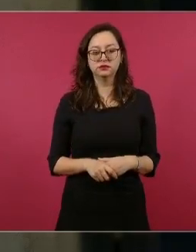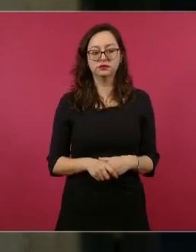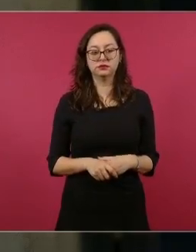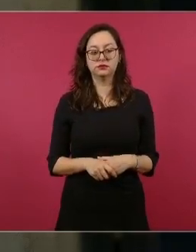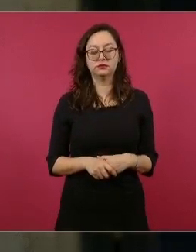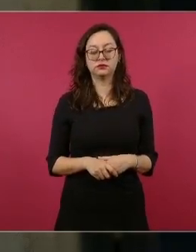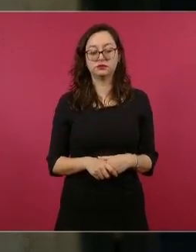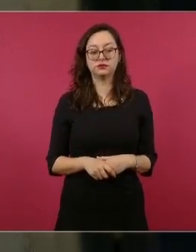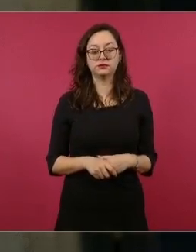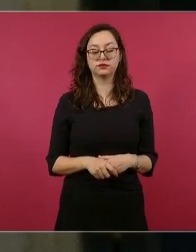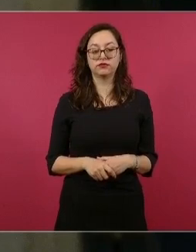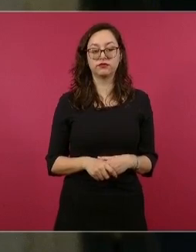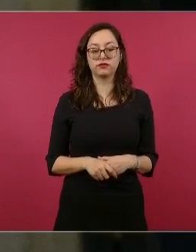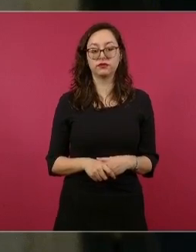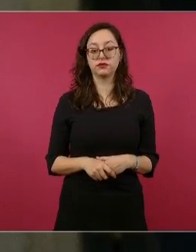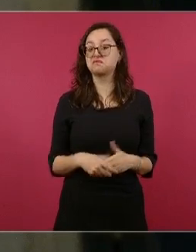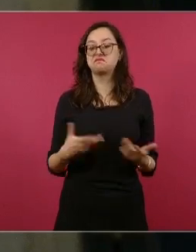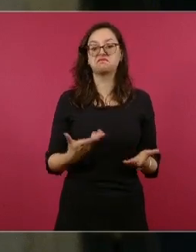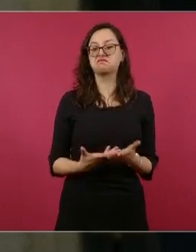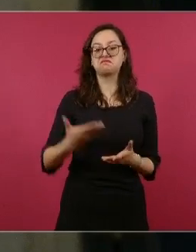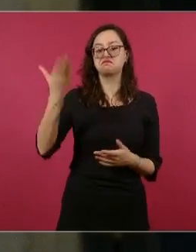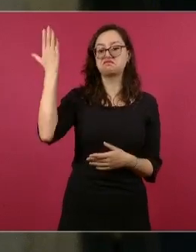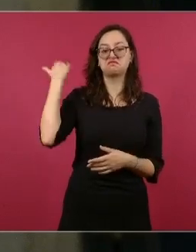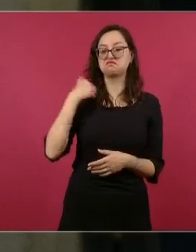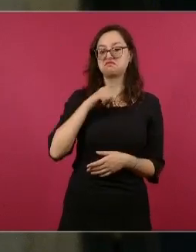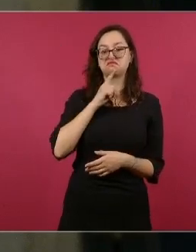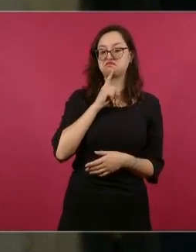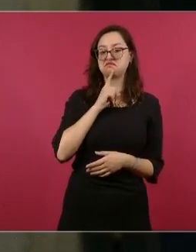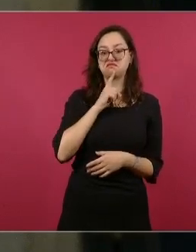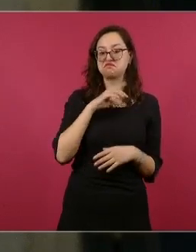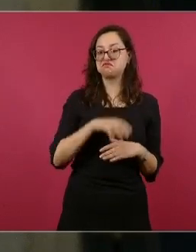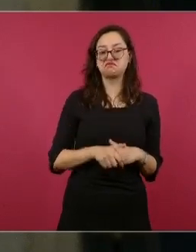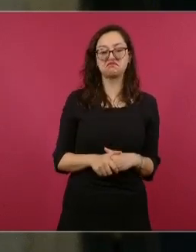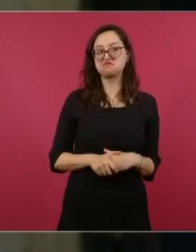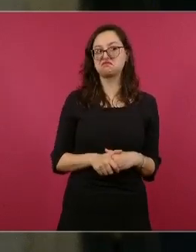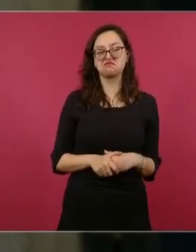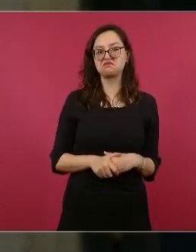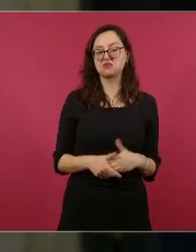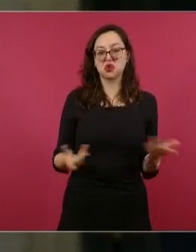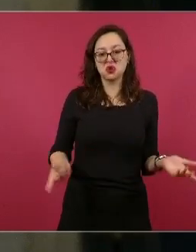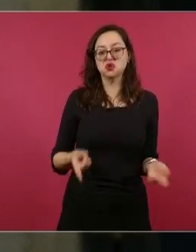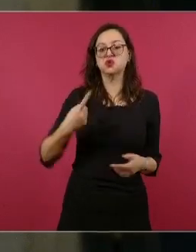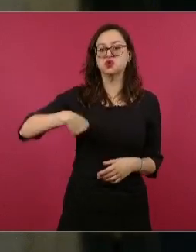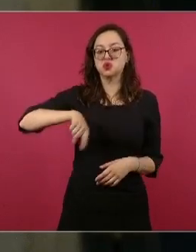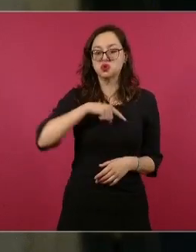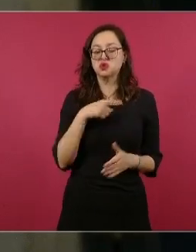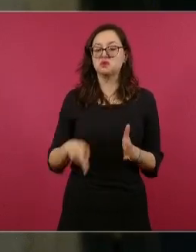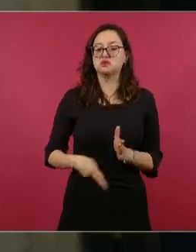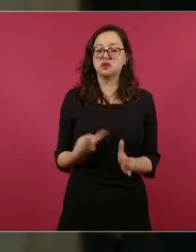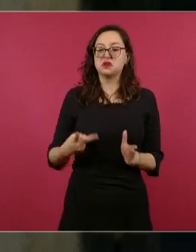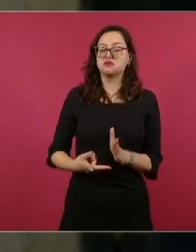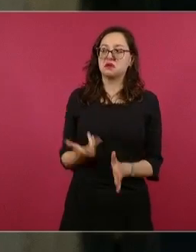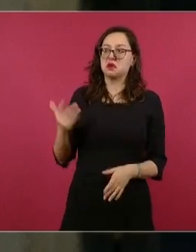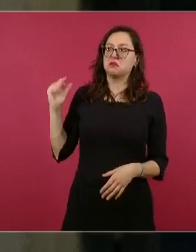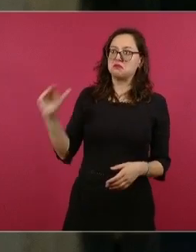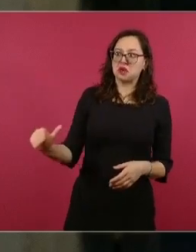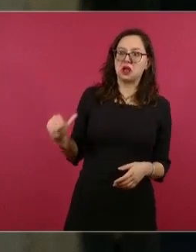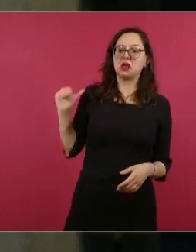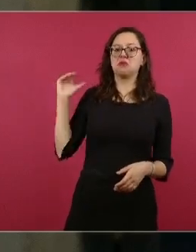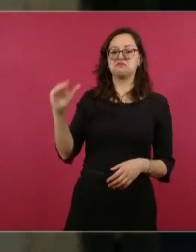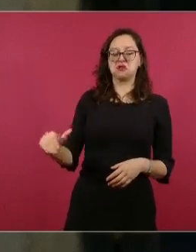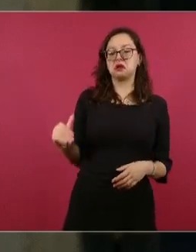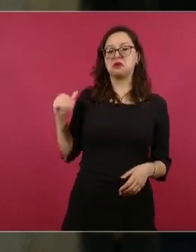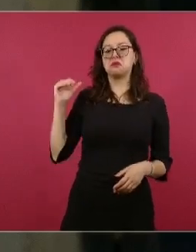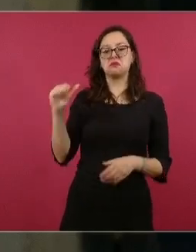no había habido funcionarios, porque nosotros hemos acudido mucho a la Semarnat en años y anteriores